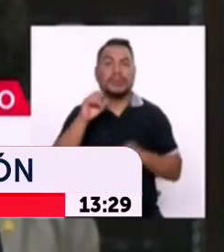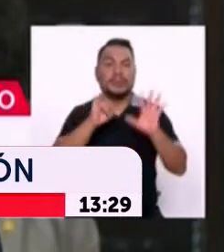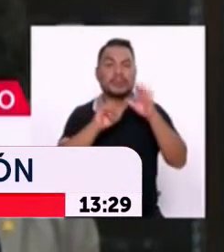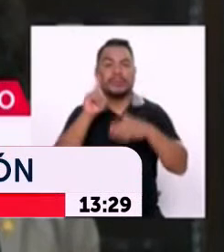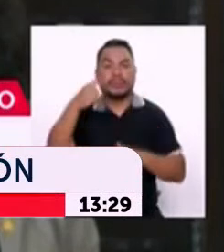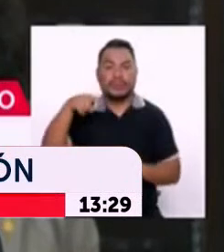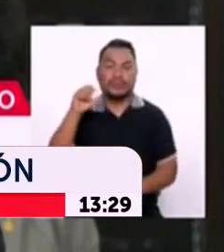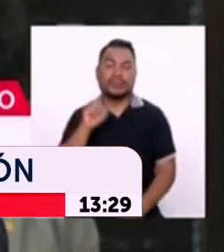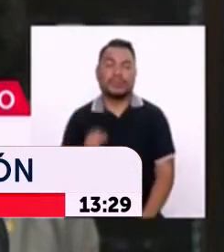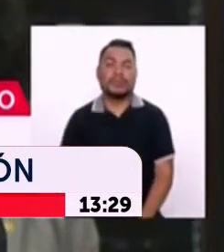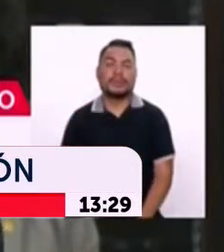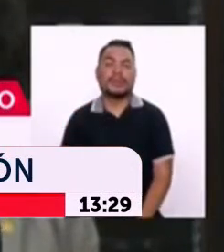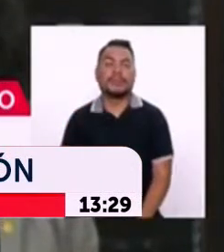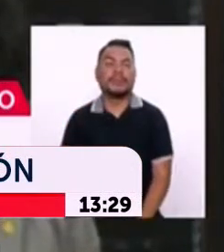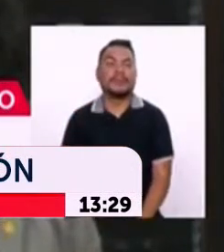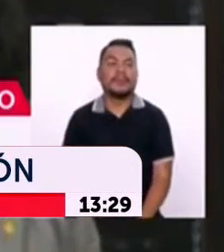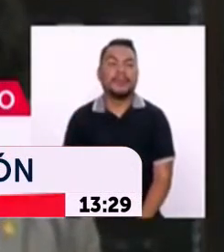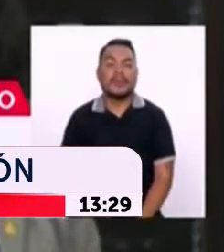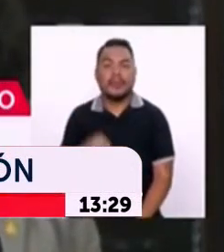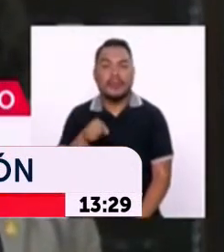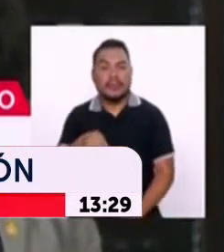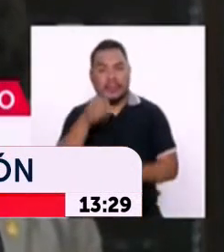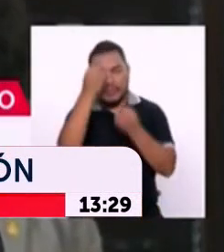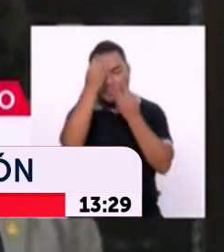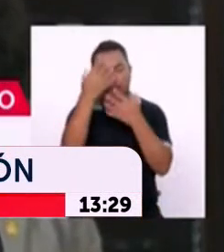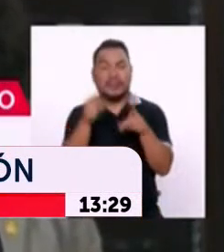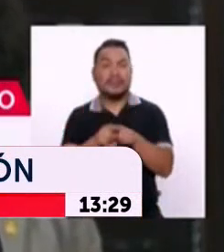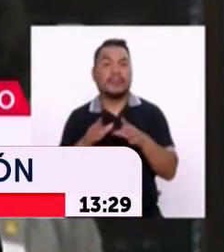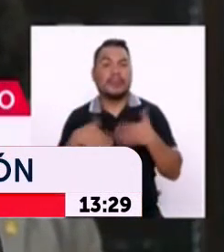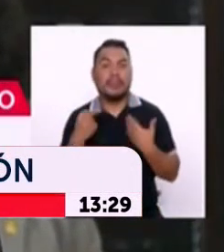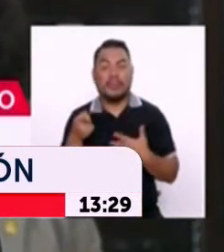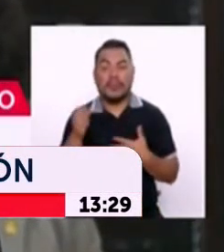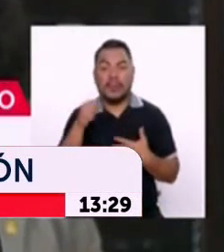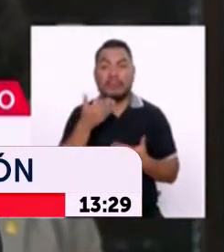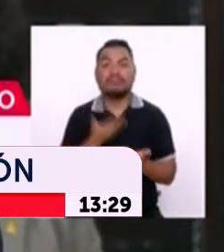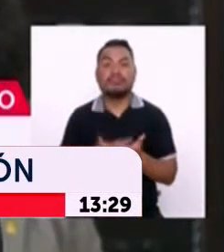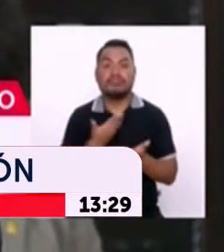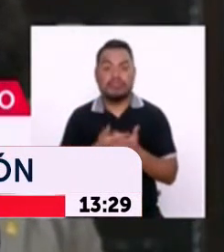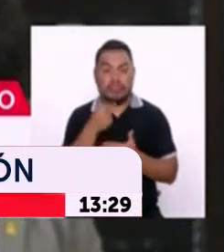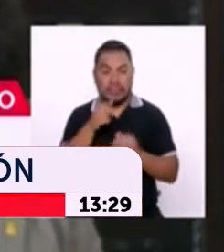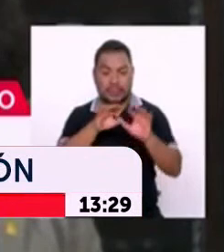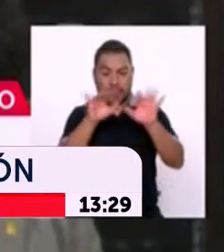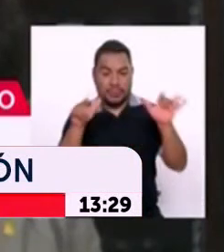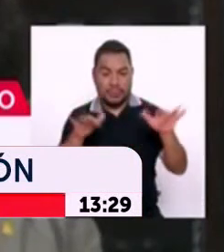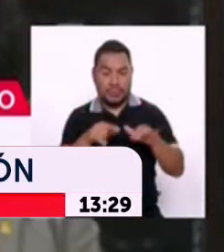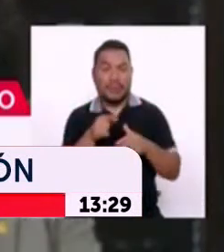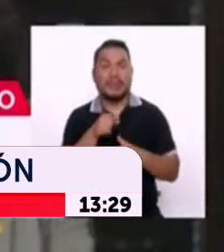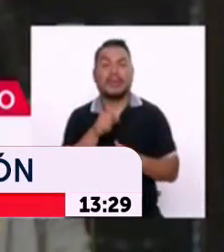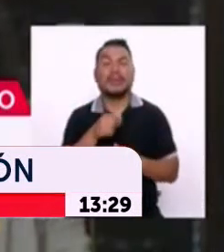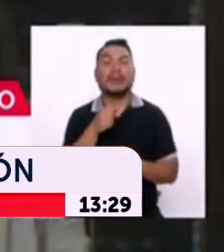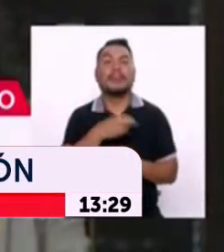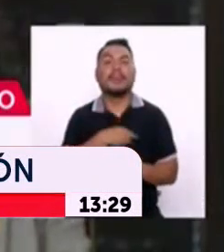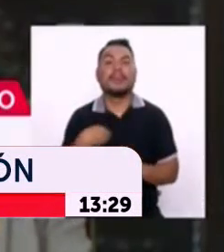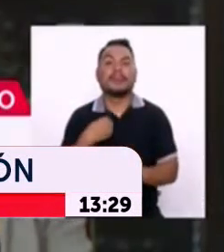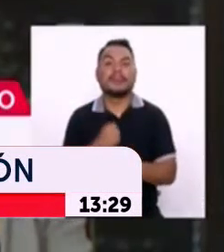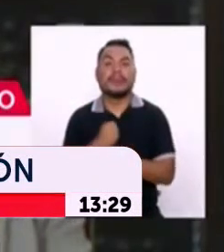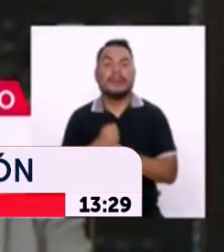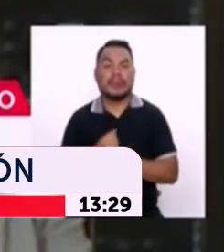461 millones de soles. Información que además puede ser verificada en el portal del Ministerio de